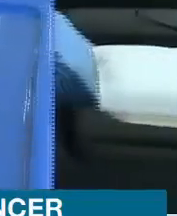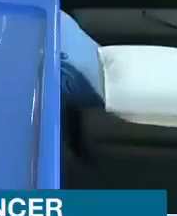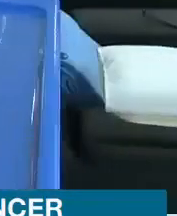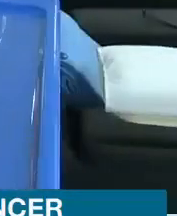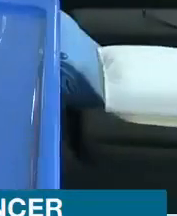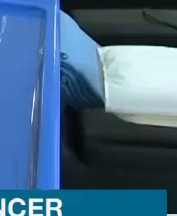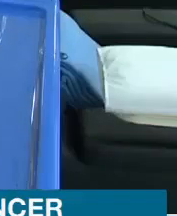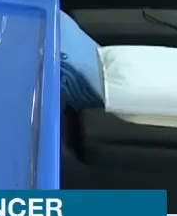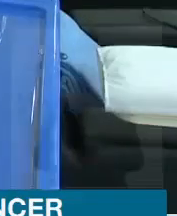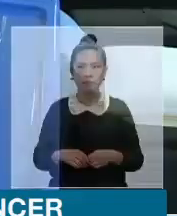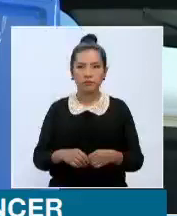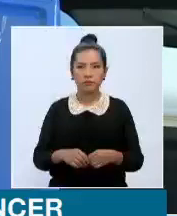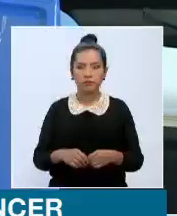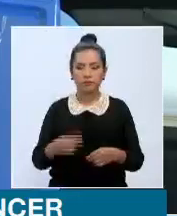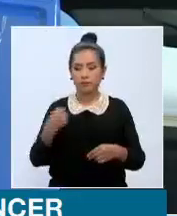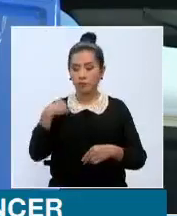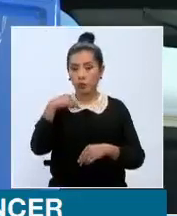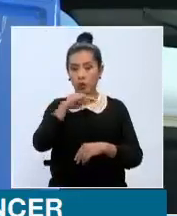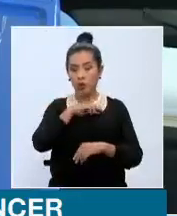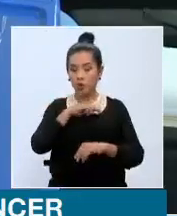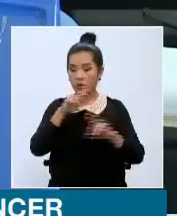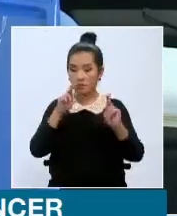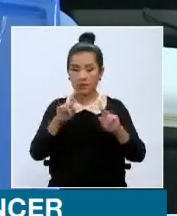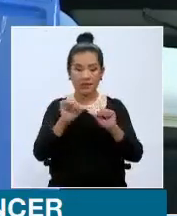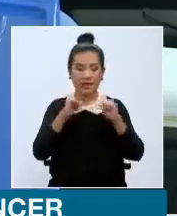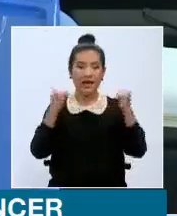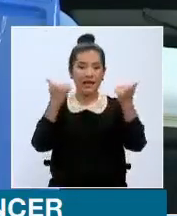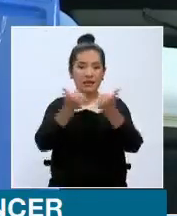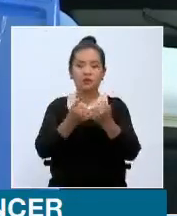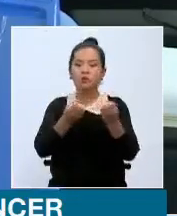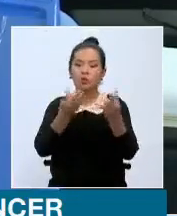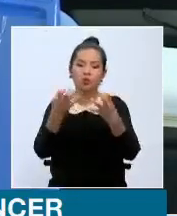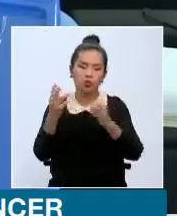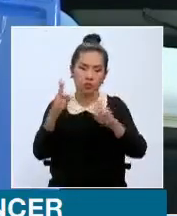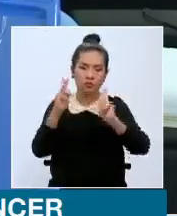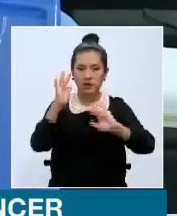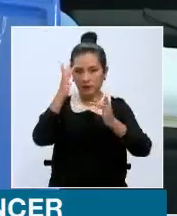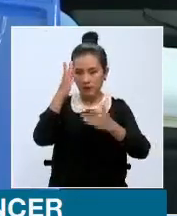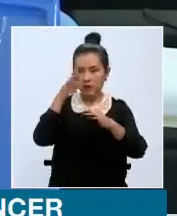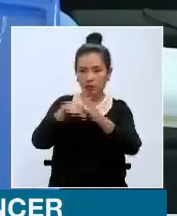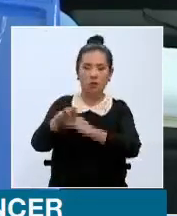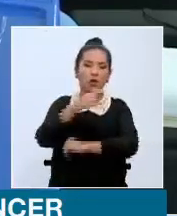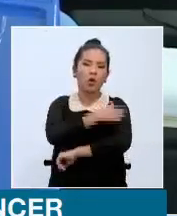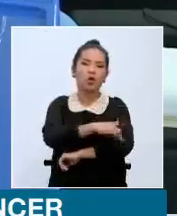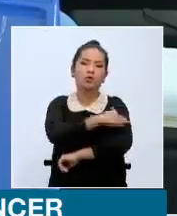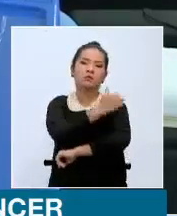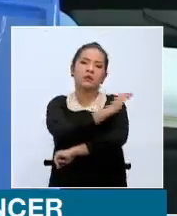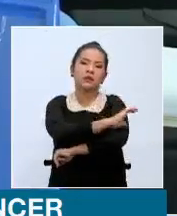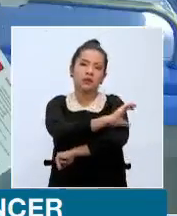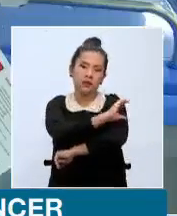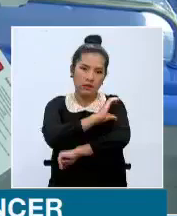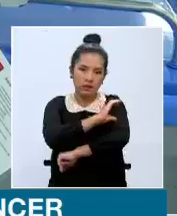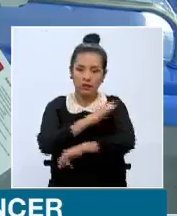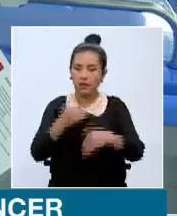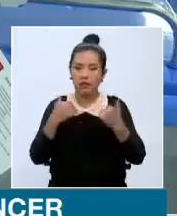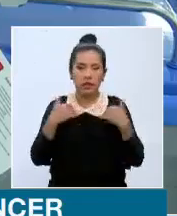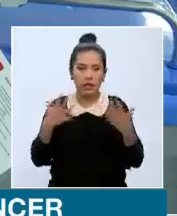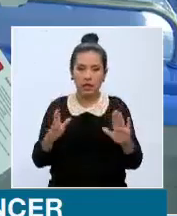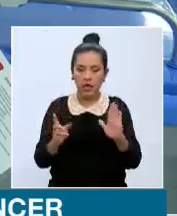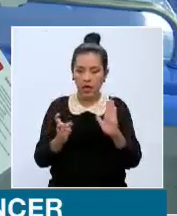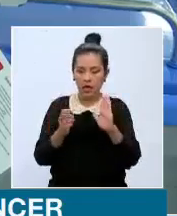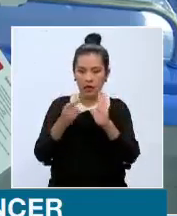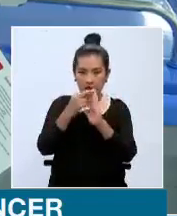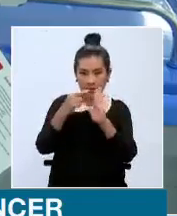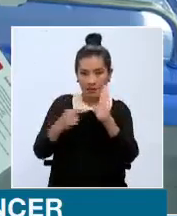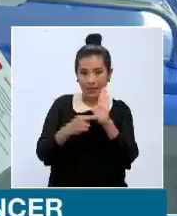la asociación son muchísimos pacientes que están en el hospital de clínicas. Nosotros tenemos un registro con pacientes